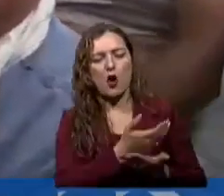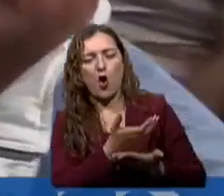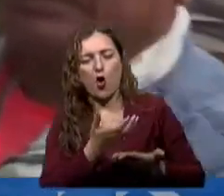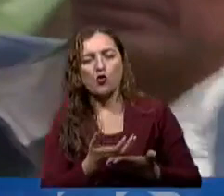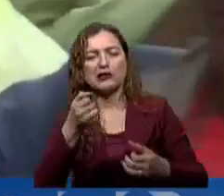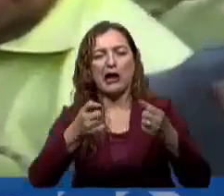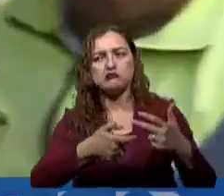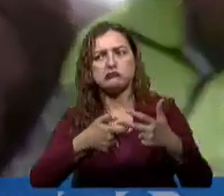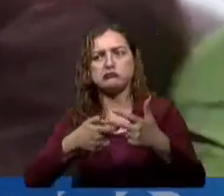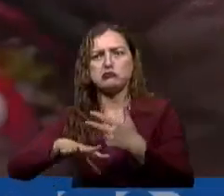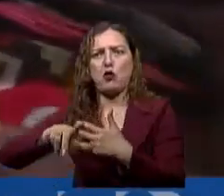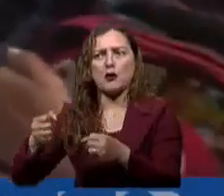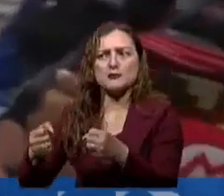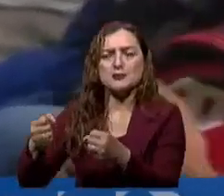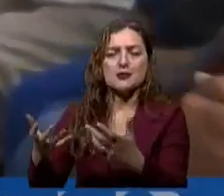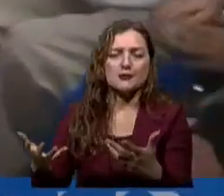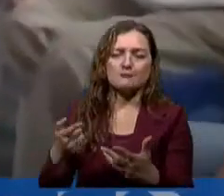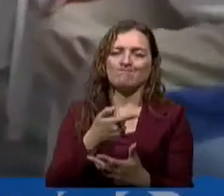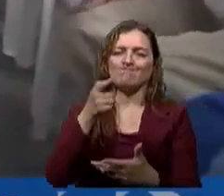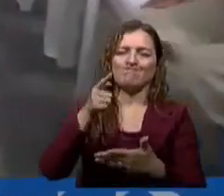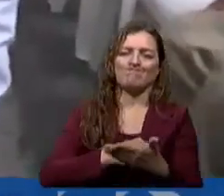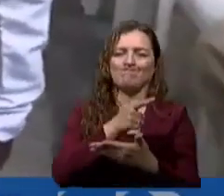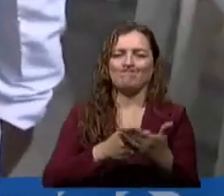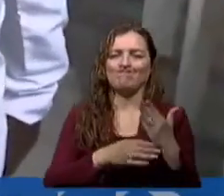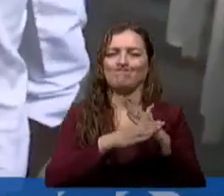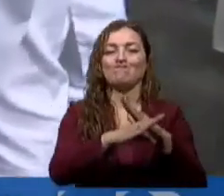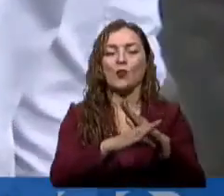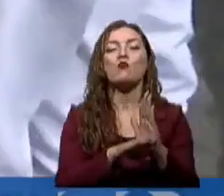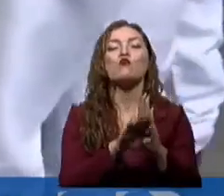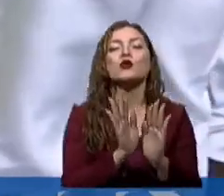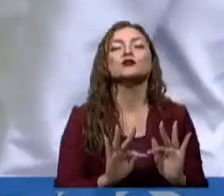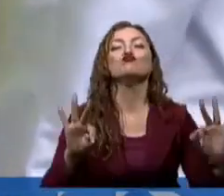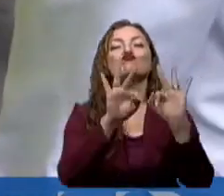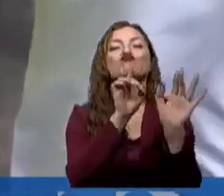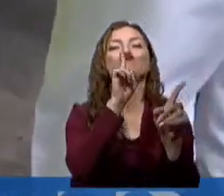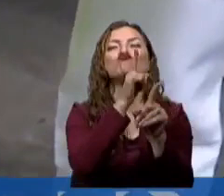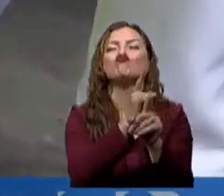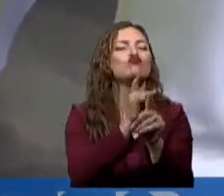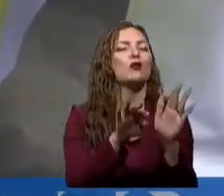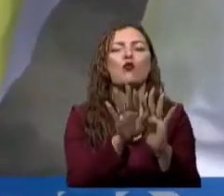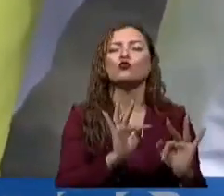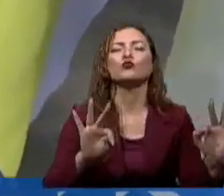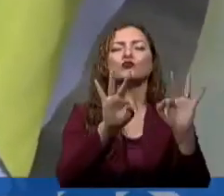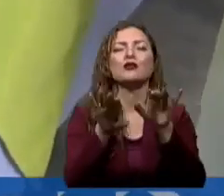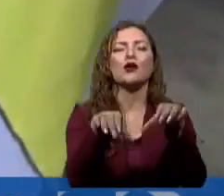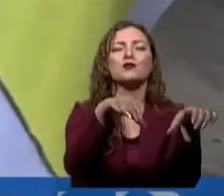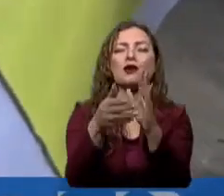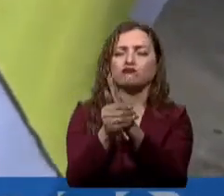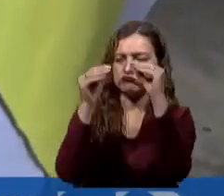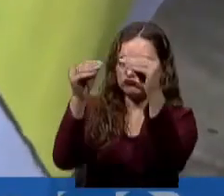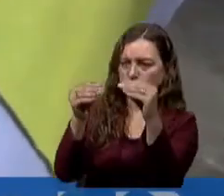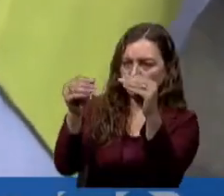accesorios, autopartes de los vehículos, por lo que nosotros es importante que también se realicen estas actividades